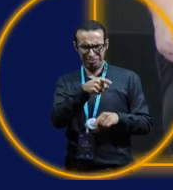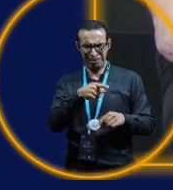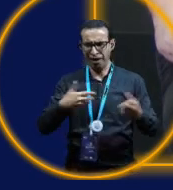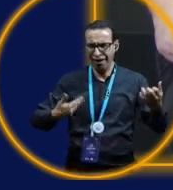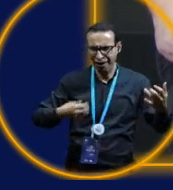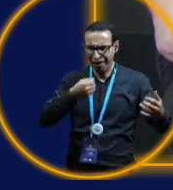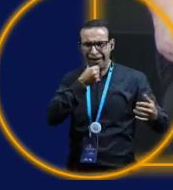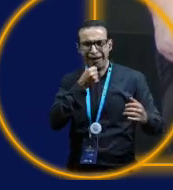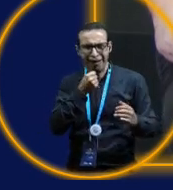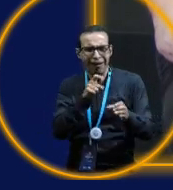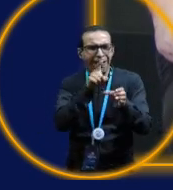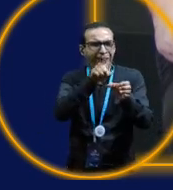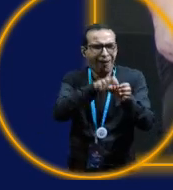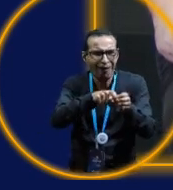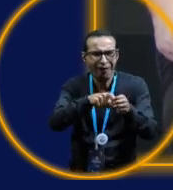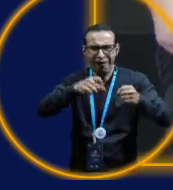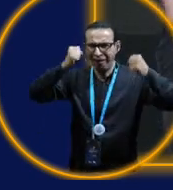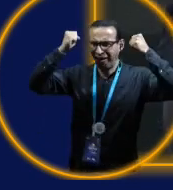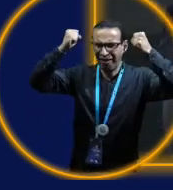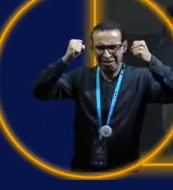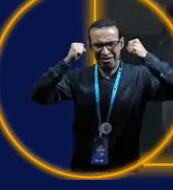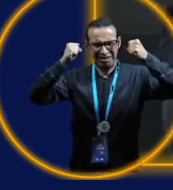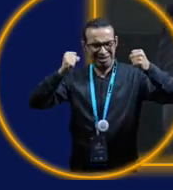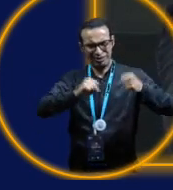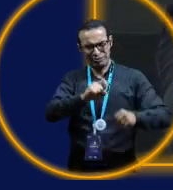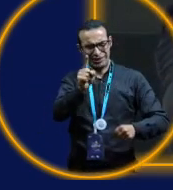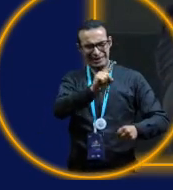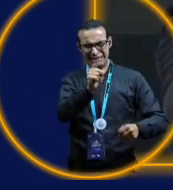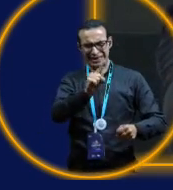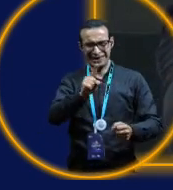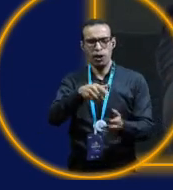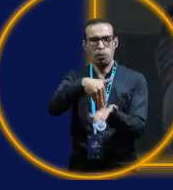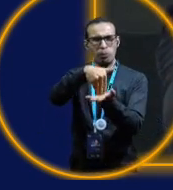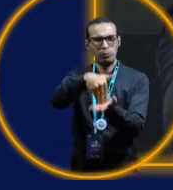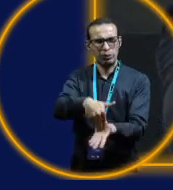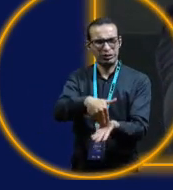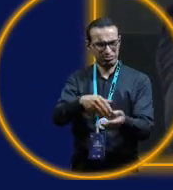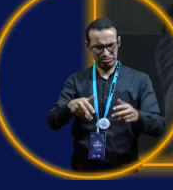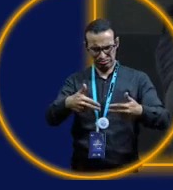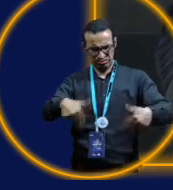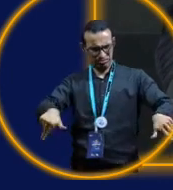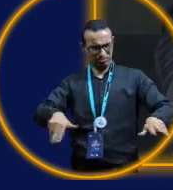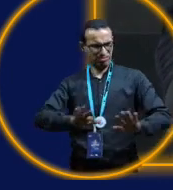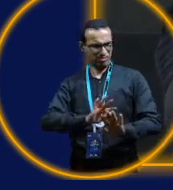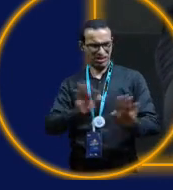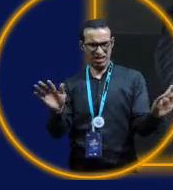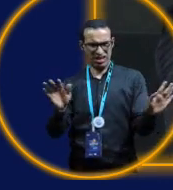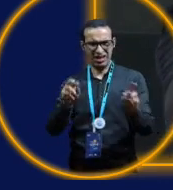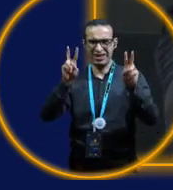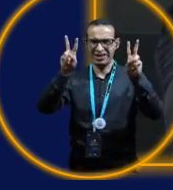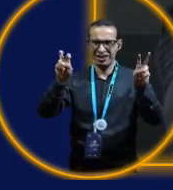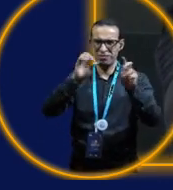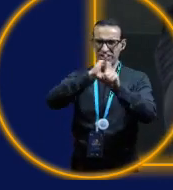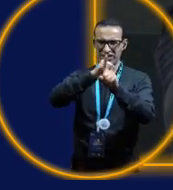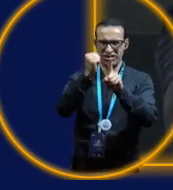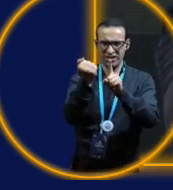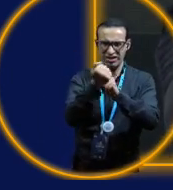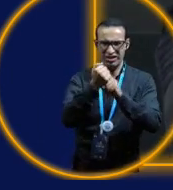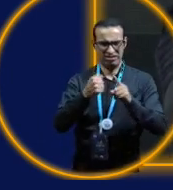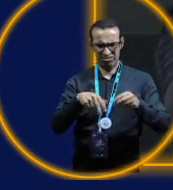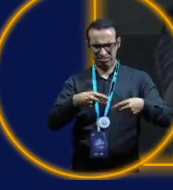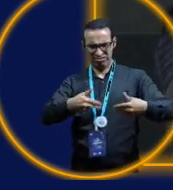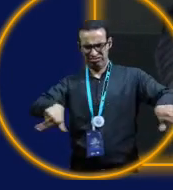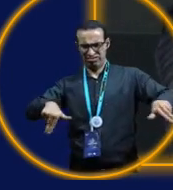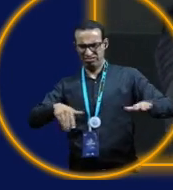cada artista pararse y tener una posición con respecto a los temas sociales porque eso no es auténtico para todo el